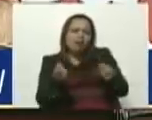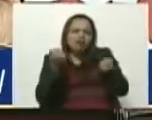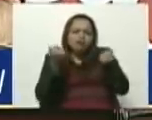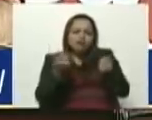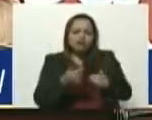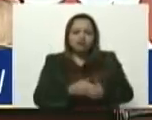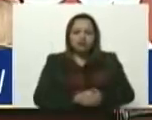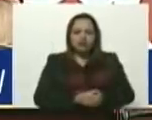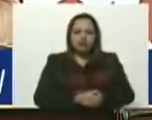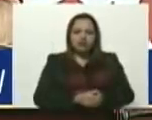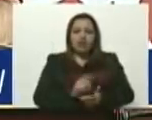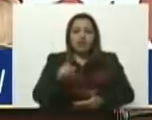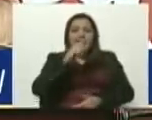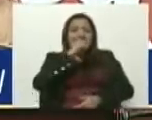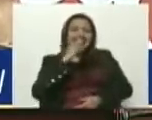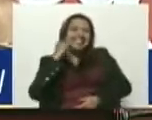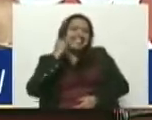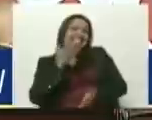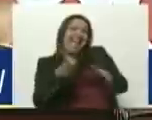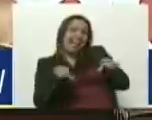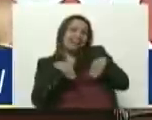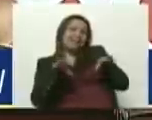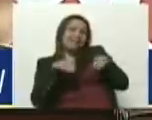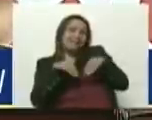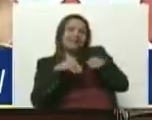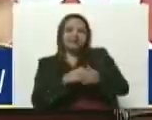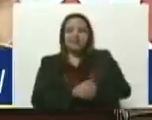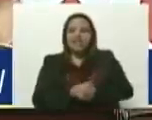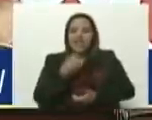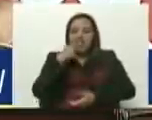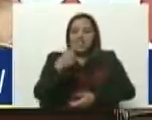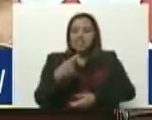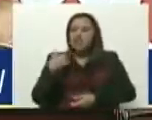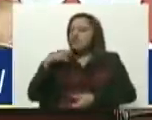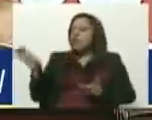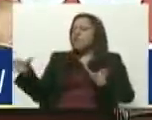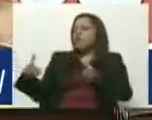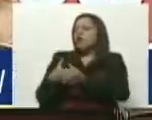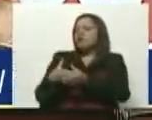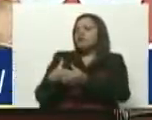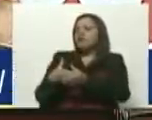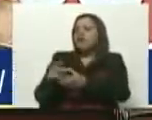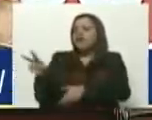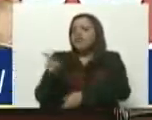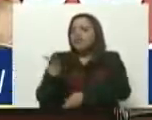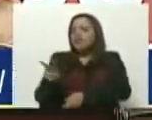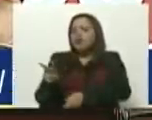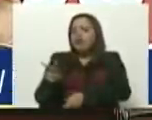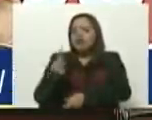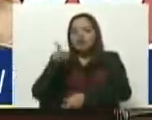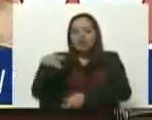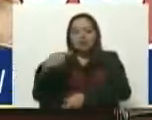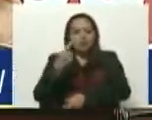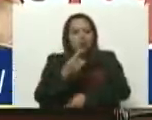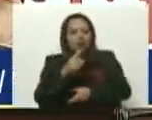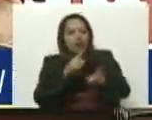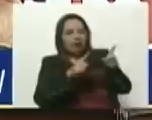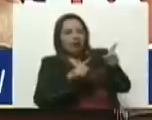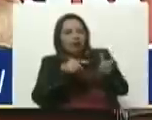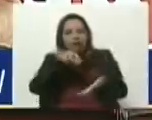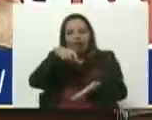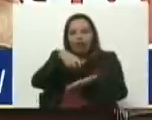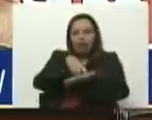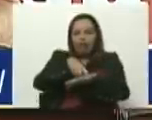y además con una sonrisa y cuando el amo dice me voy a reunir con con venezuela los esclavos